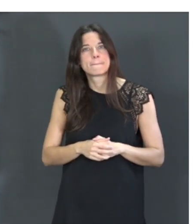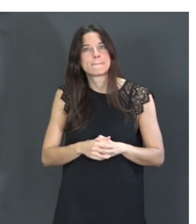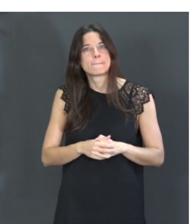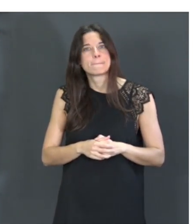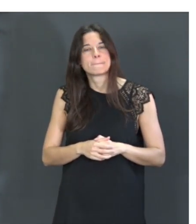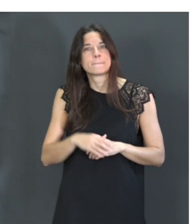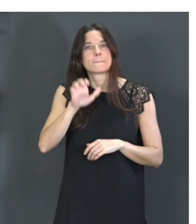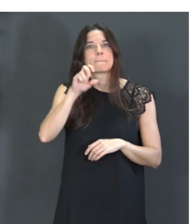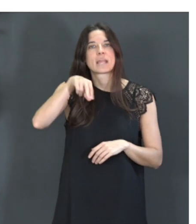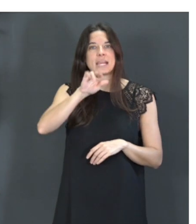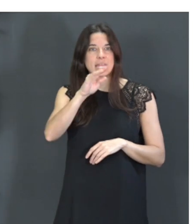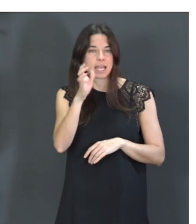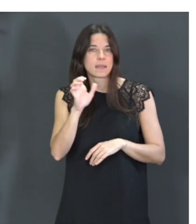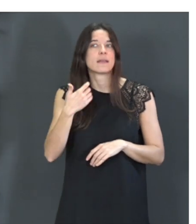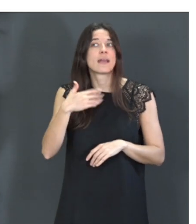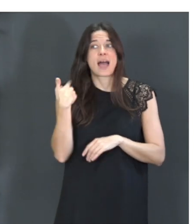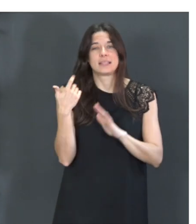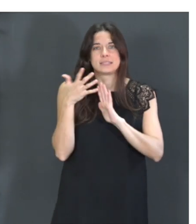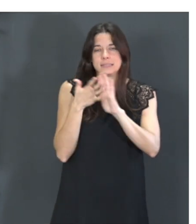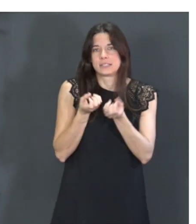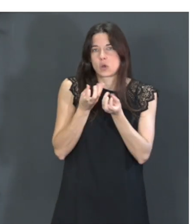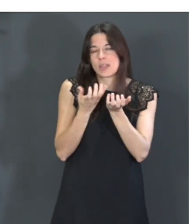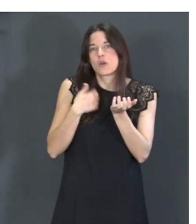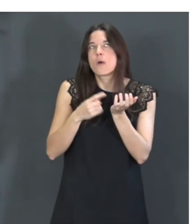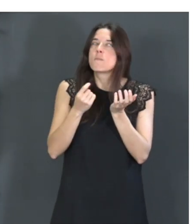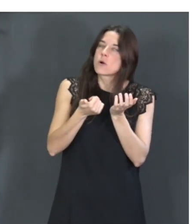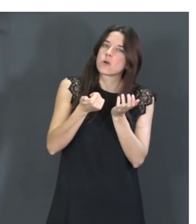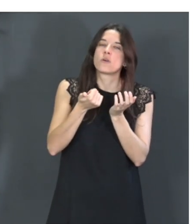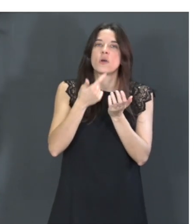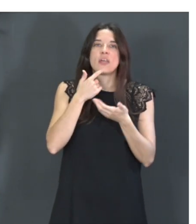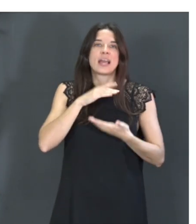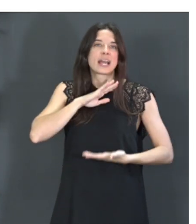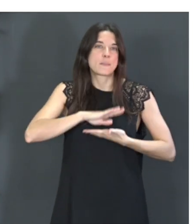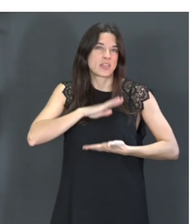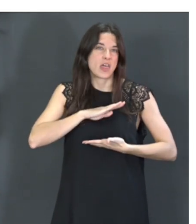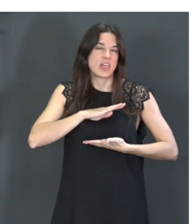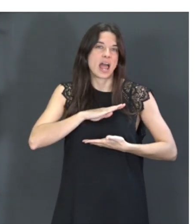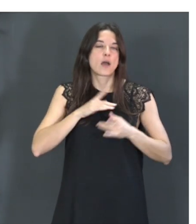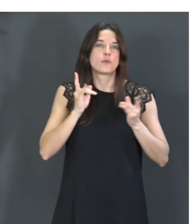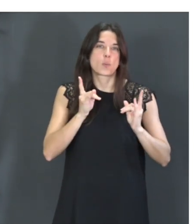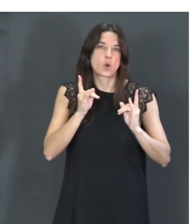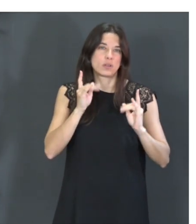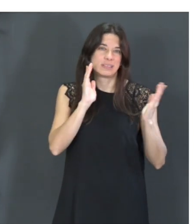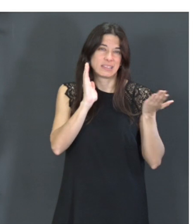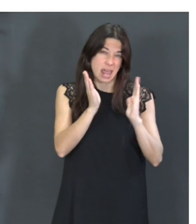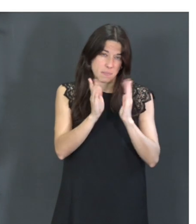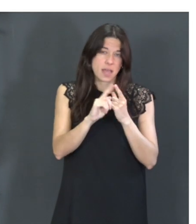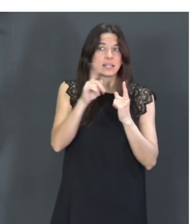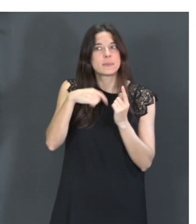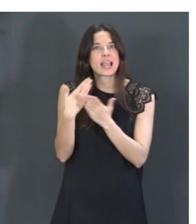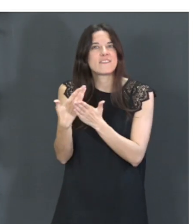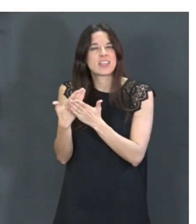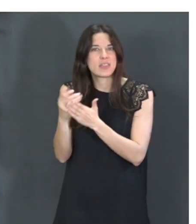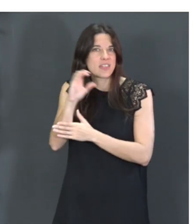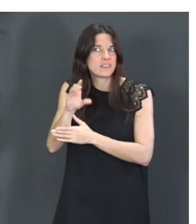Enrique, ya nos has comentado algo de no solo el potencial que tiene la roboterapia, sino ya la evidencia que existe y